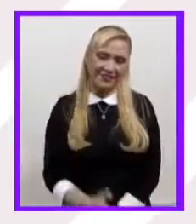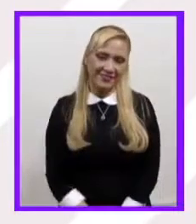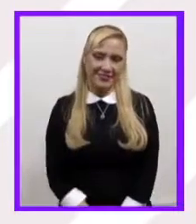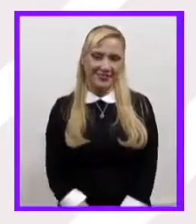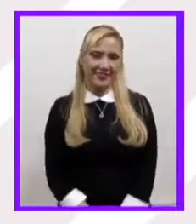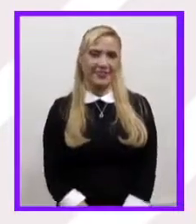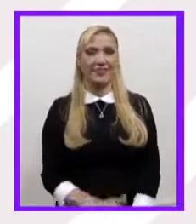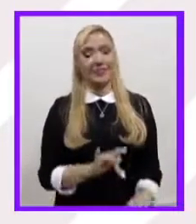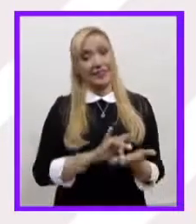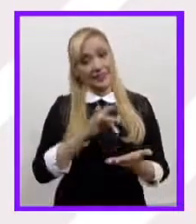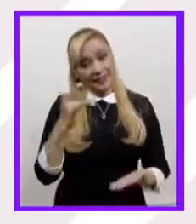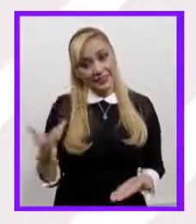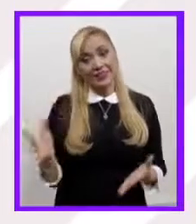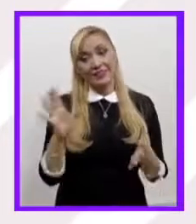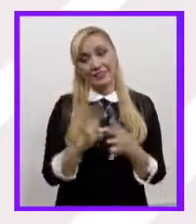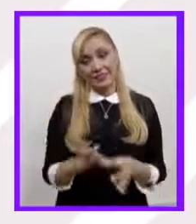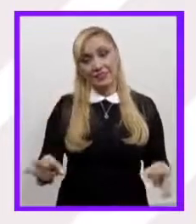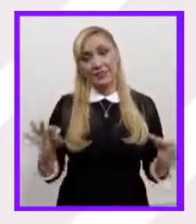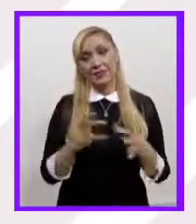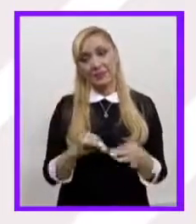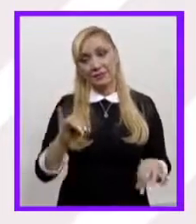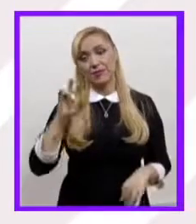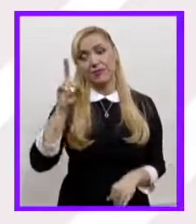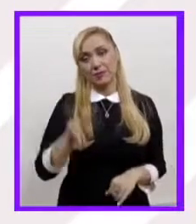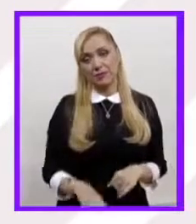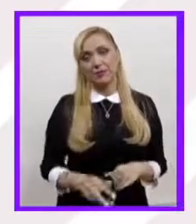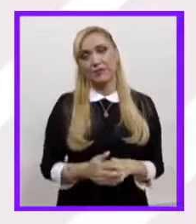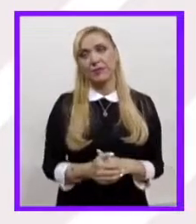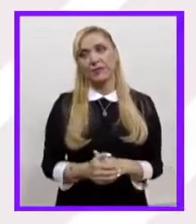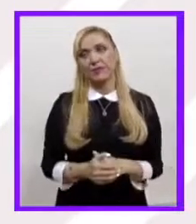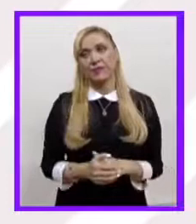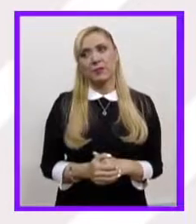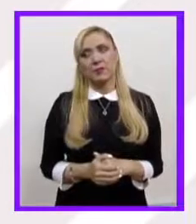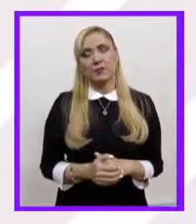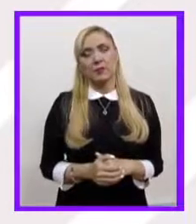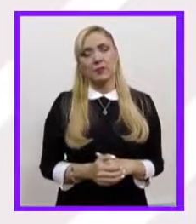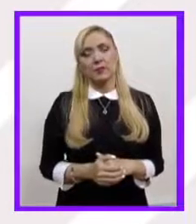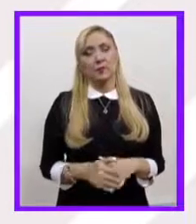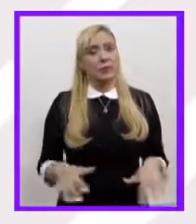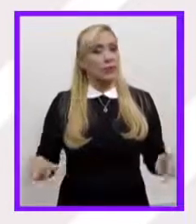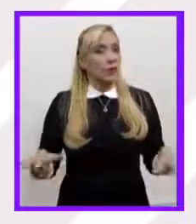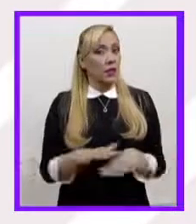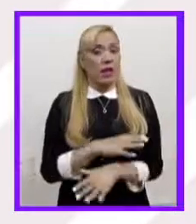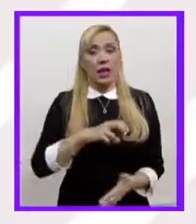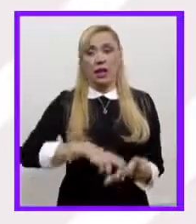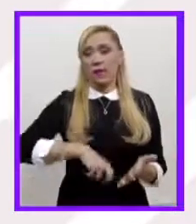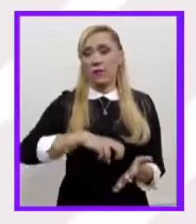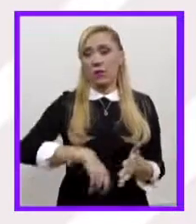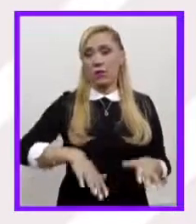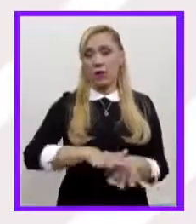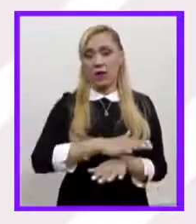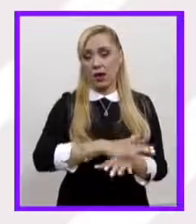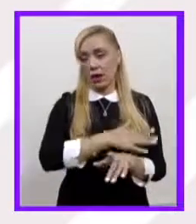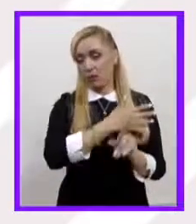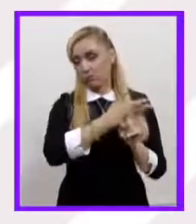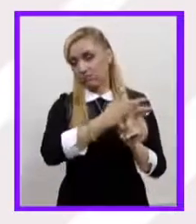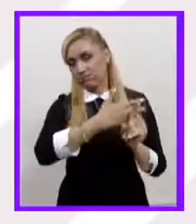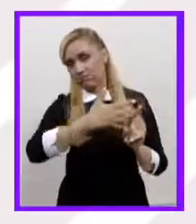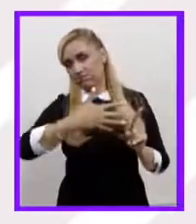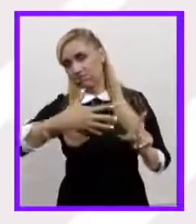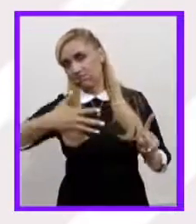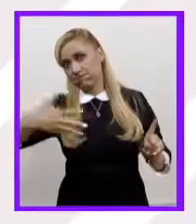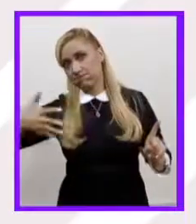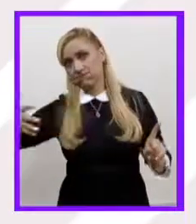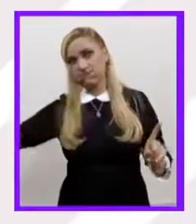No, muchas gracias a ti, porque la verdad es que sí creemos que, bueno, pues es una reforma que abarca, ¿no? Un montón